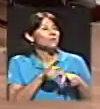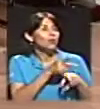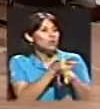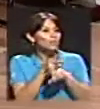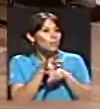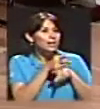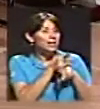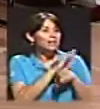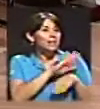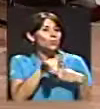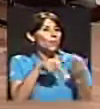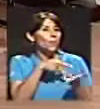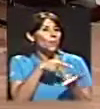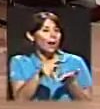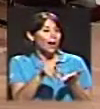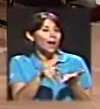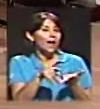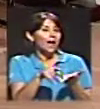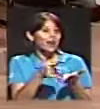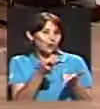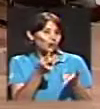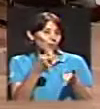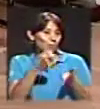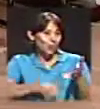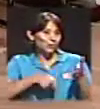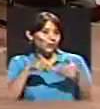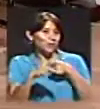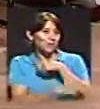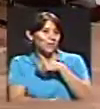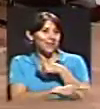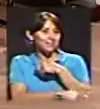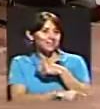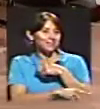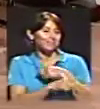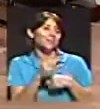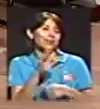todo lo paga los impuestos de este país de una manera